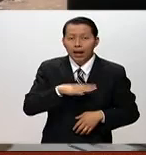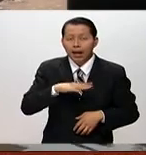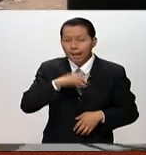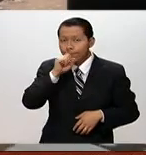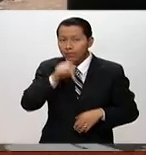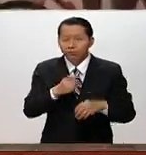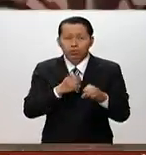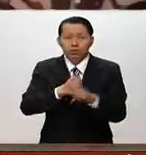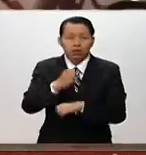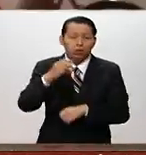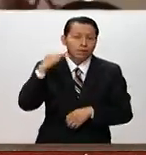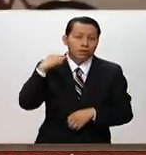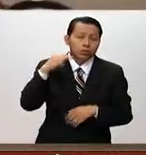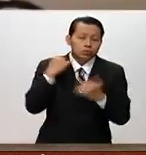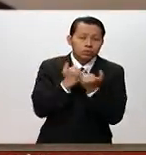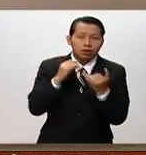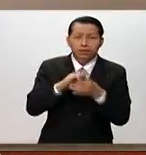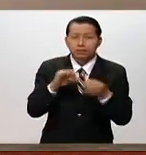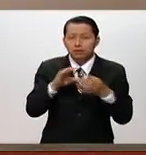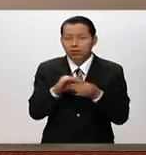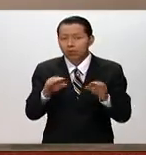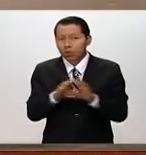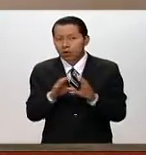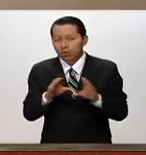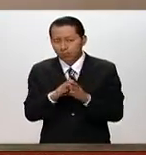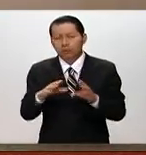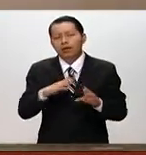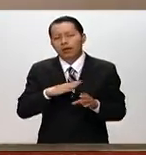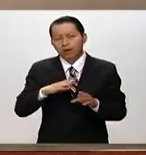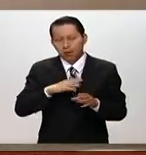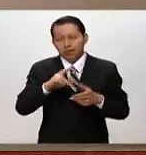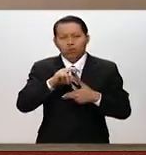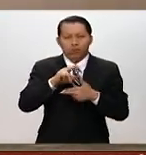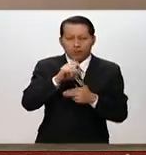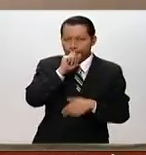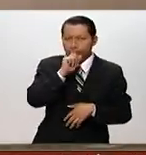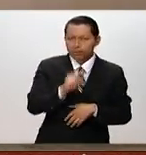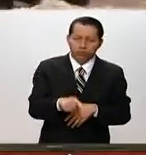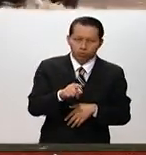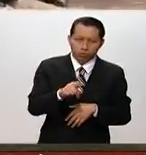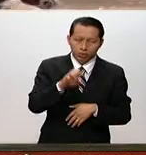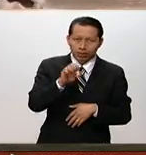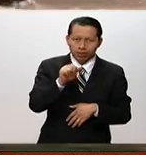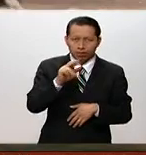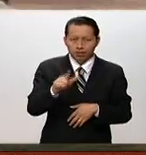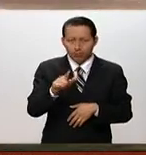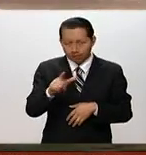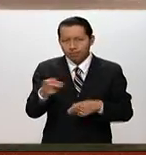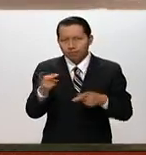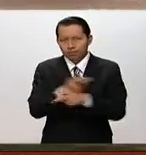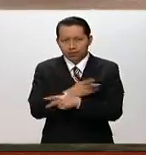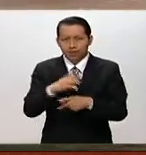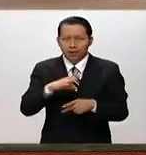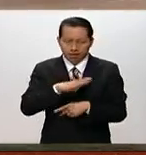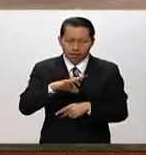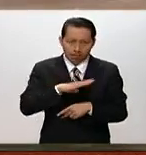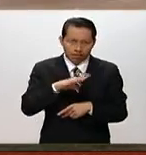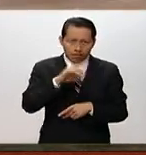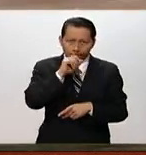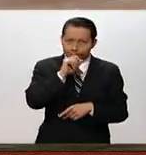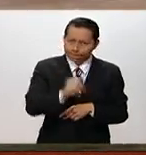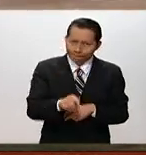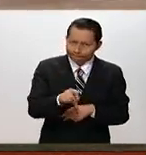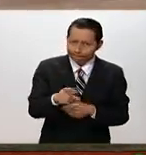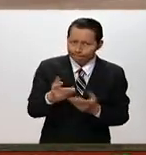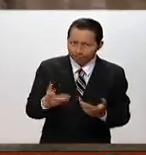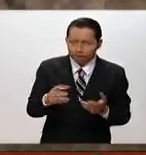estatal, lo cual habla de las afectaciones que se dejaron al paso de este ciclón que forma parte de esta,